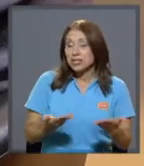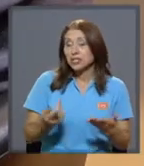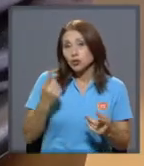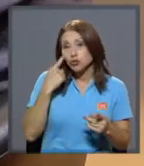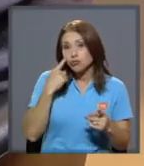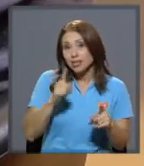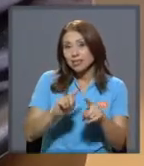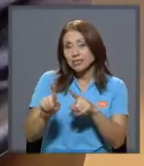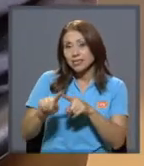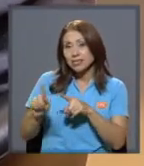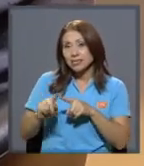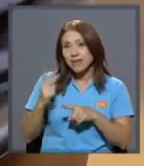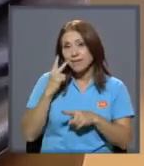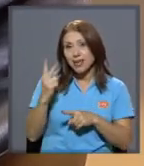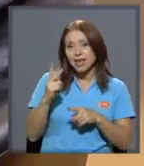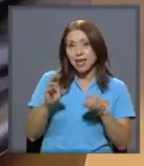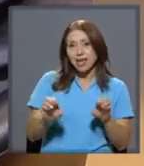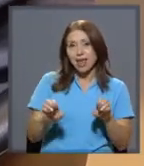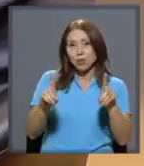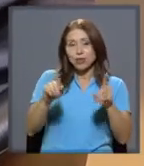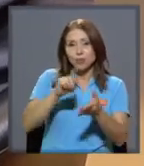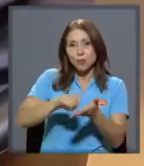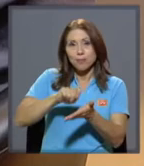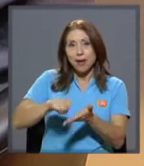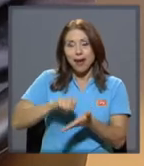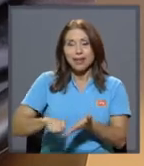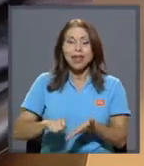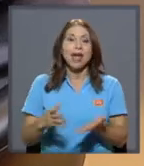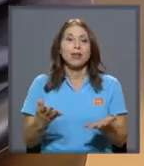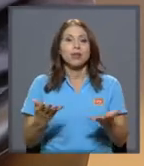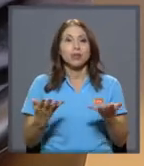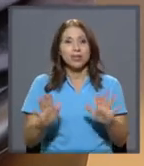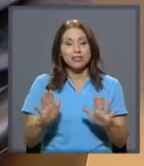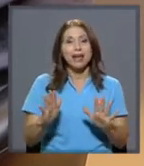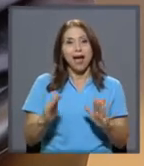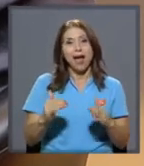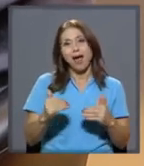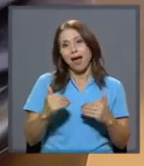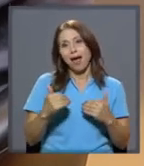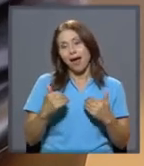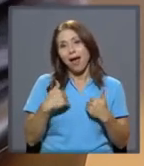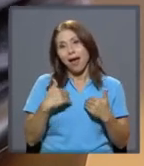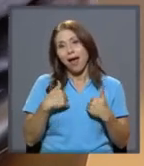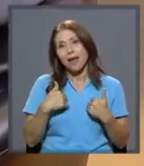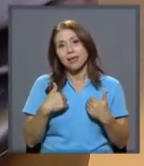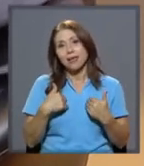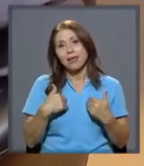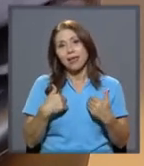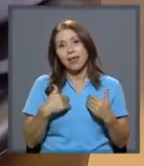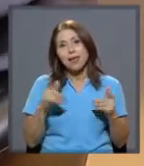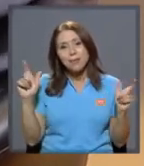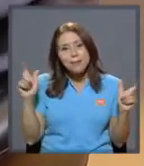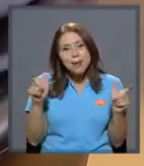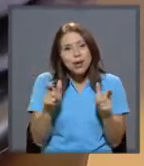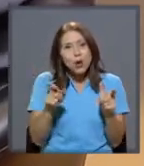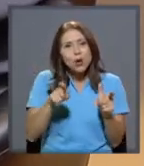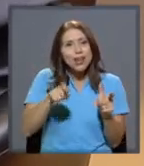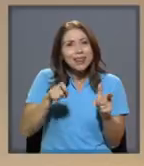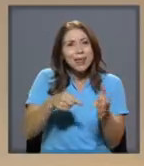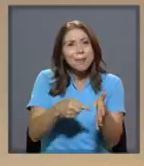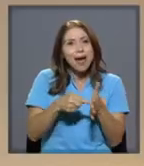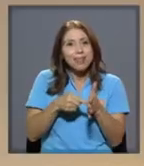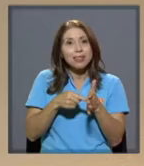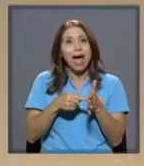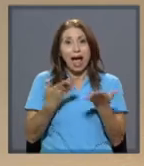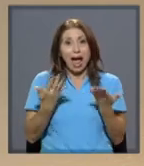es en la educación primaria, uh-huh. en donde ya hay menor demanda, incluso hay escuelas con menos alumnos,